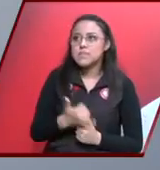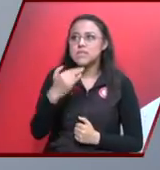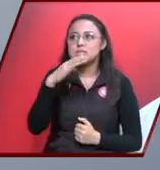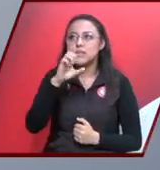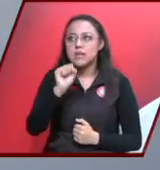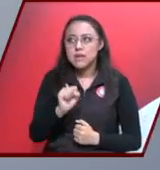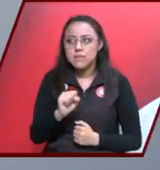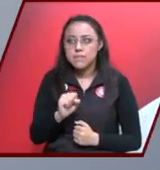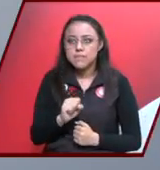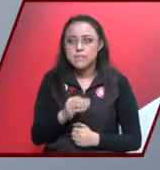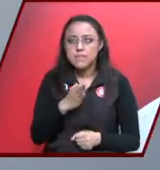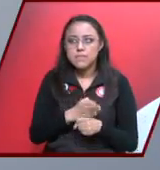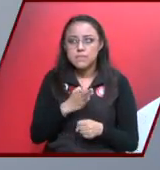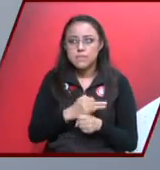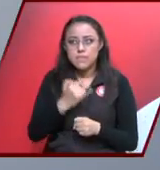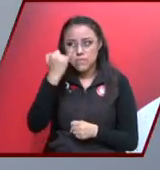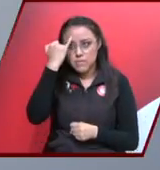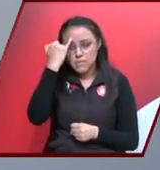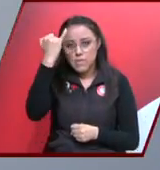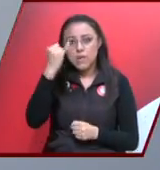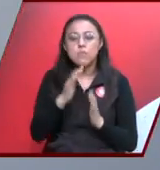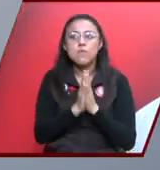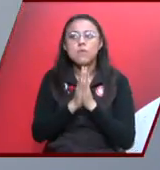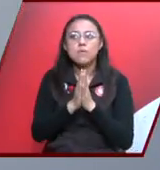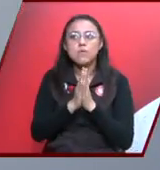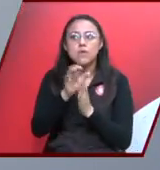Yesenia, tengo aquí una idea. Samia,